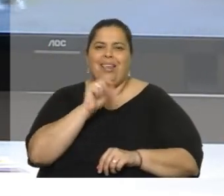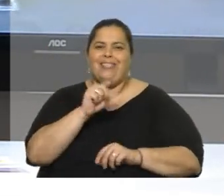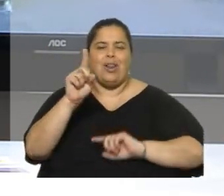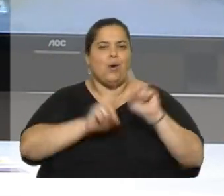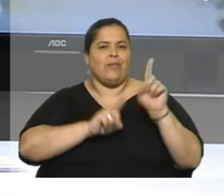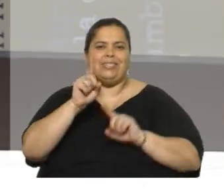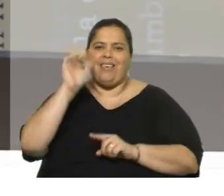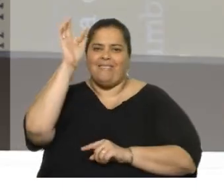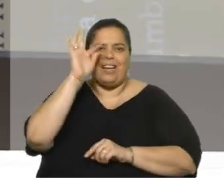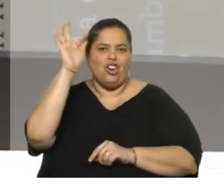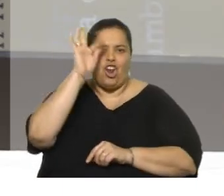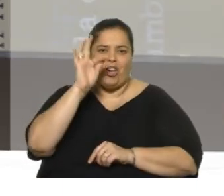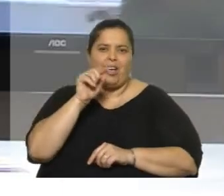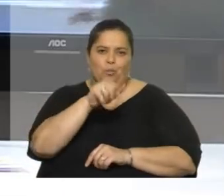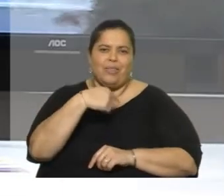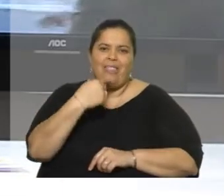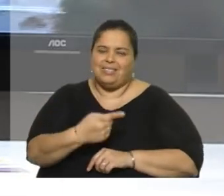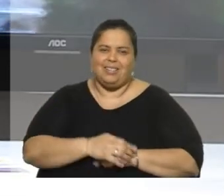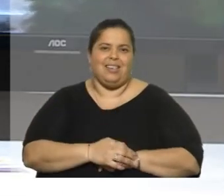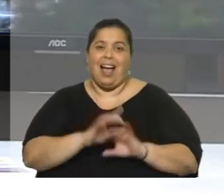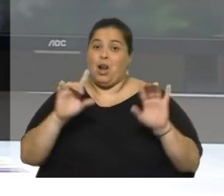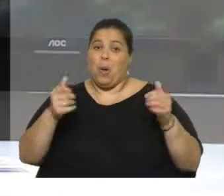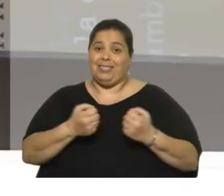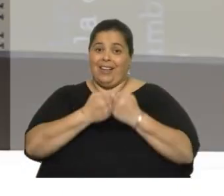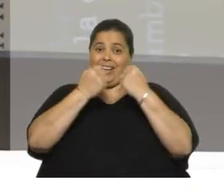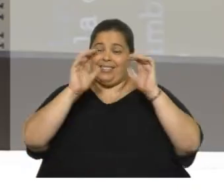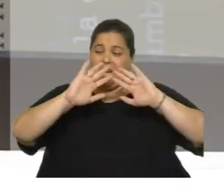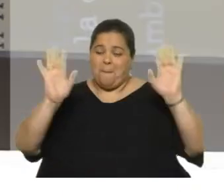universidad tecnológica, como usted decía, no hay cerveza de por medio,